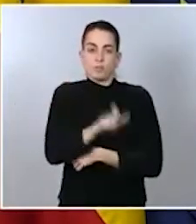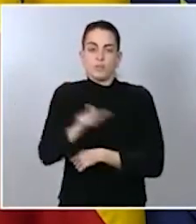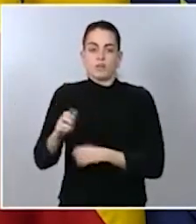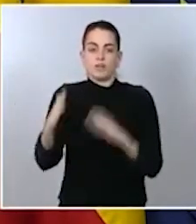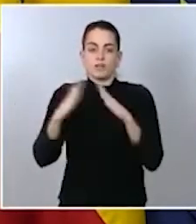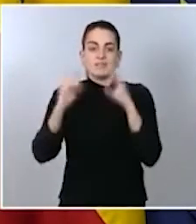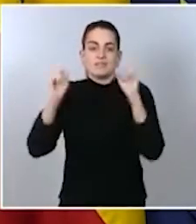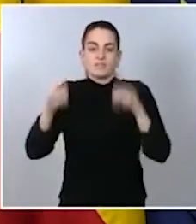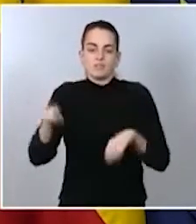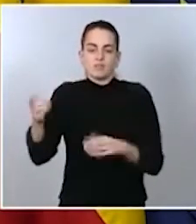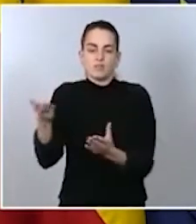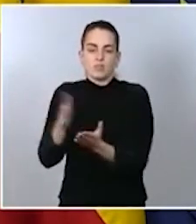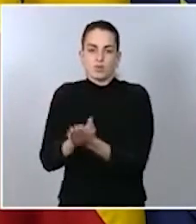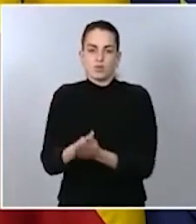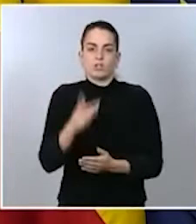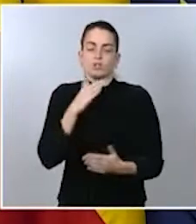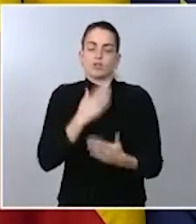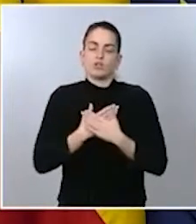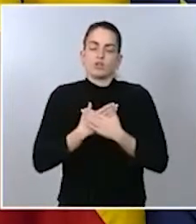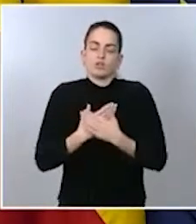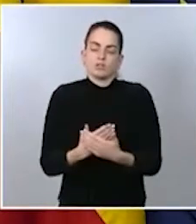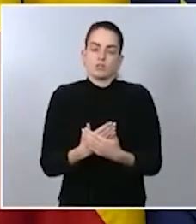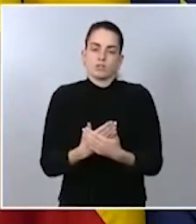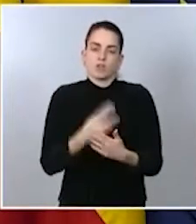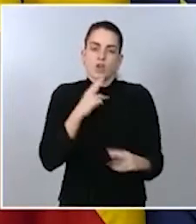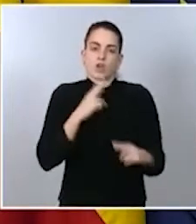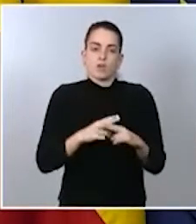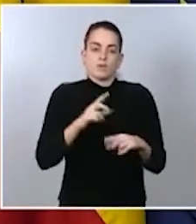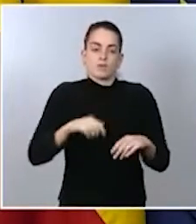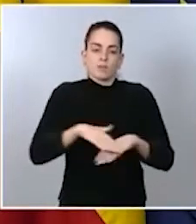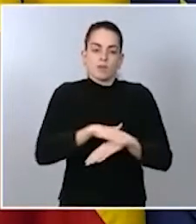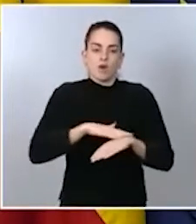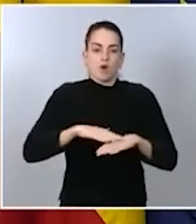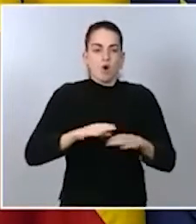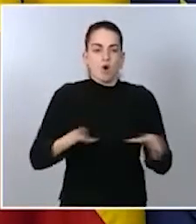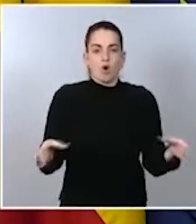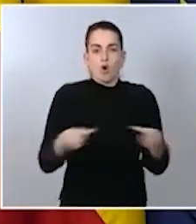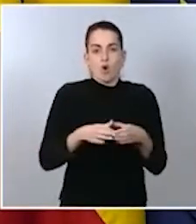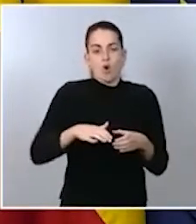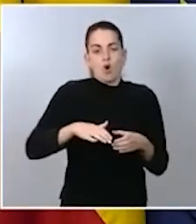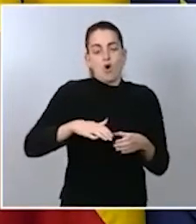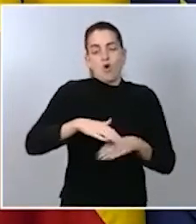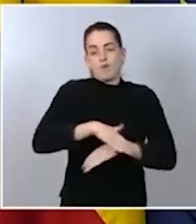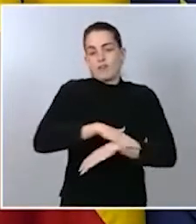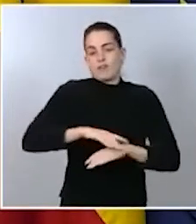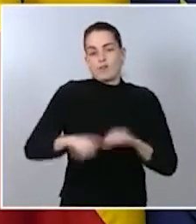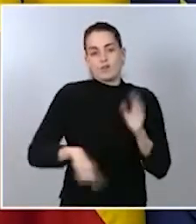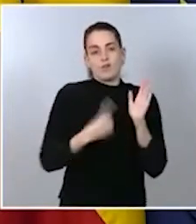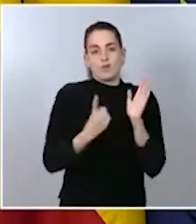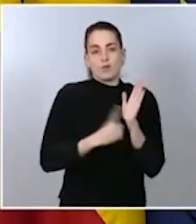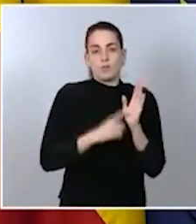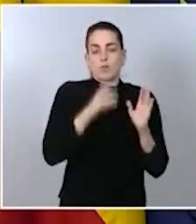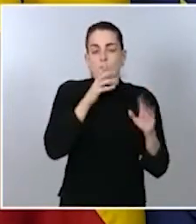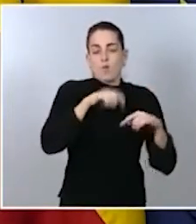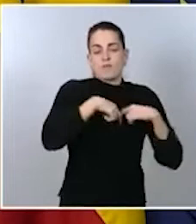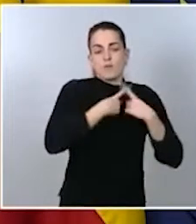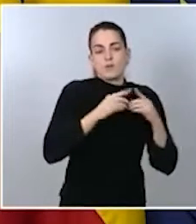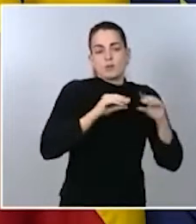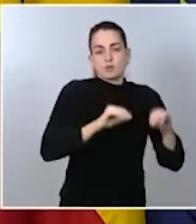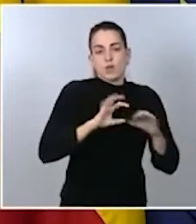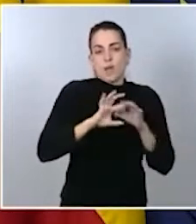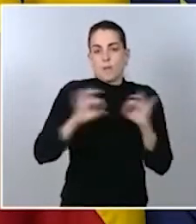en mi nombre y en el de todo el gobierno a los familiares de estas personas fallecidas también